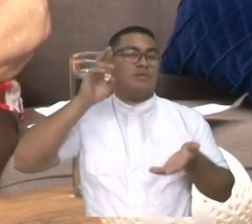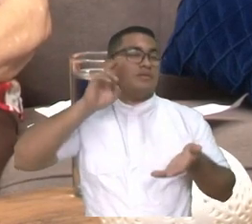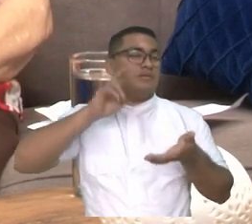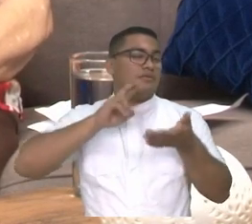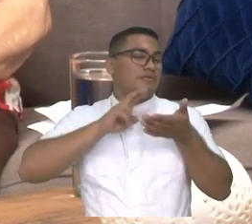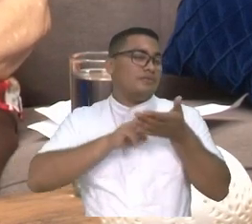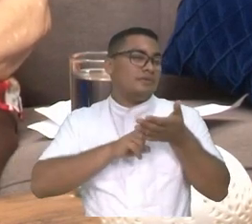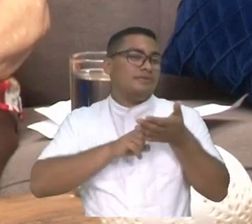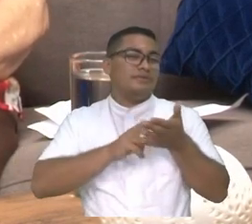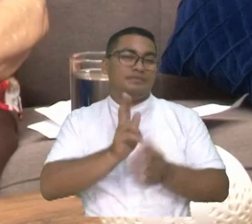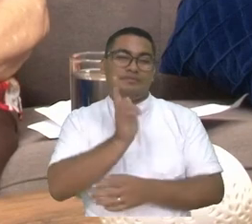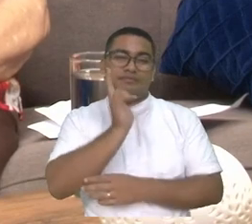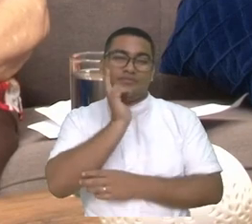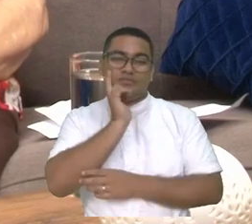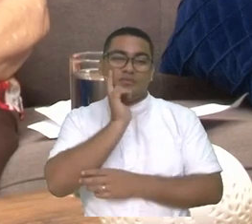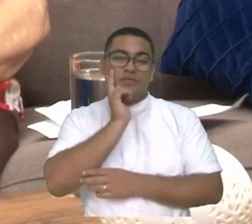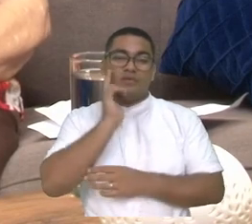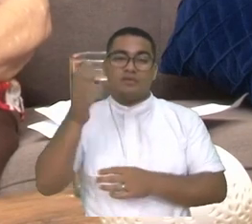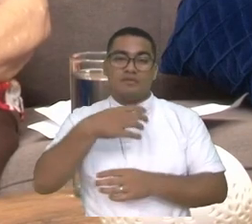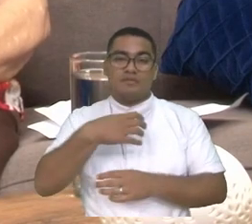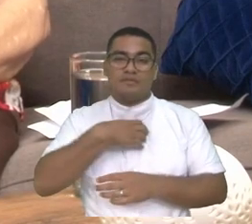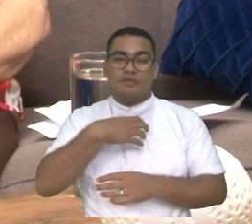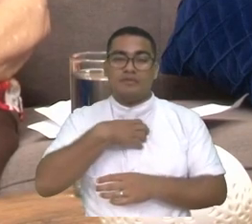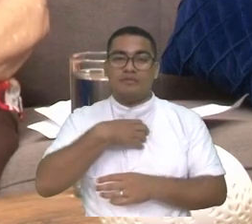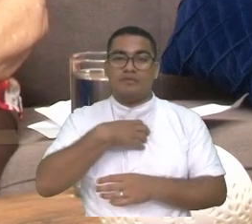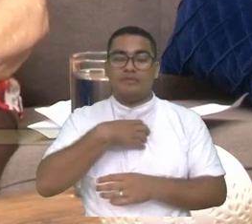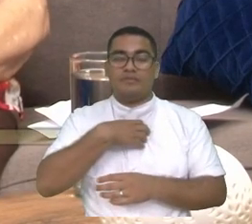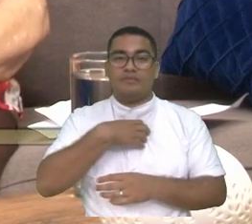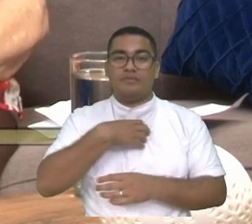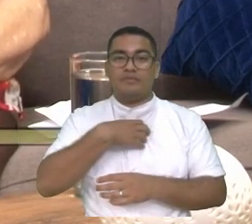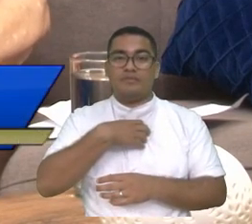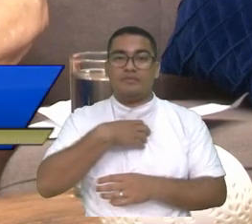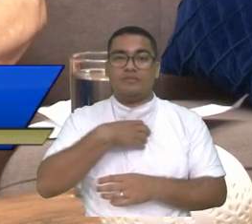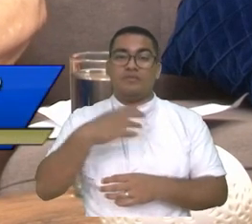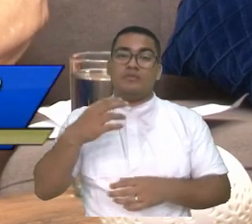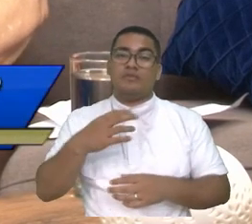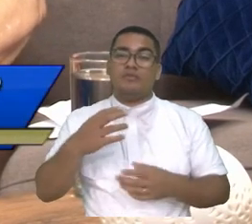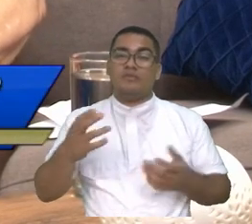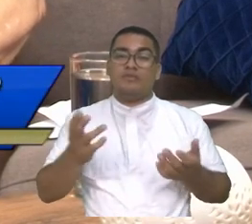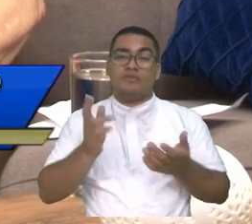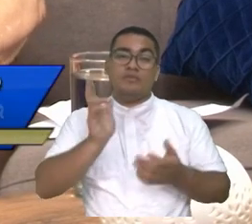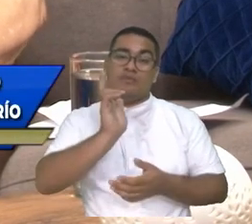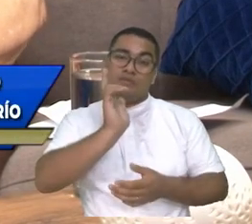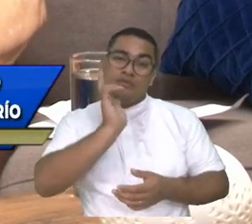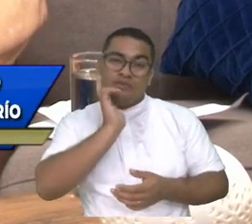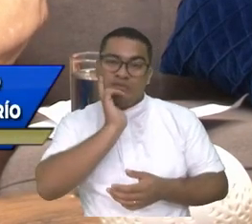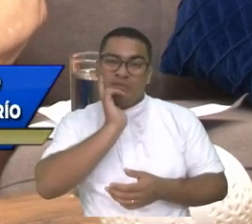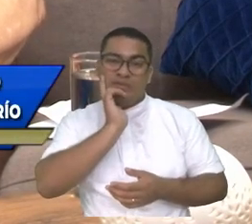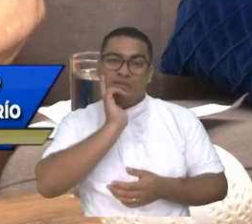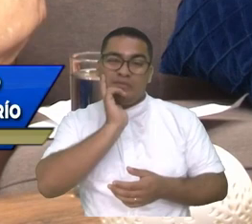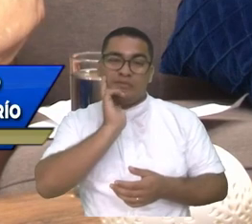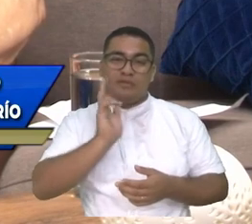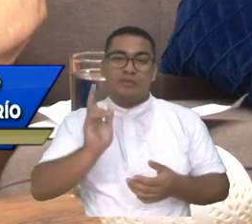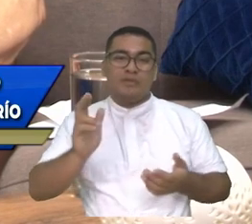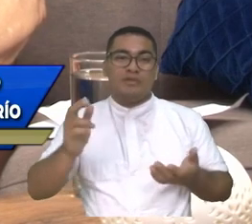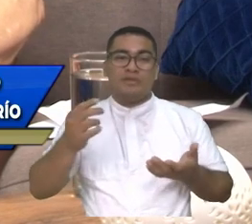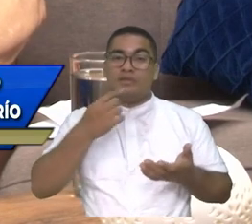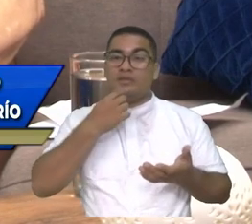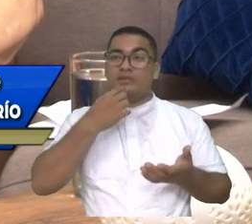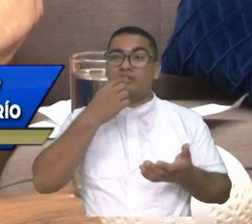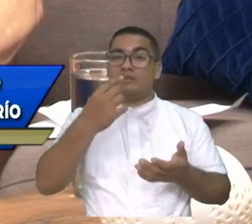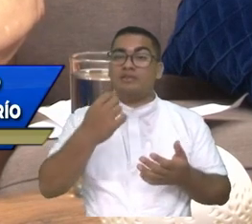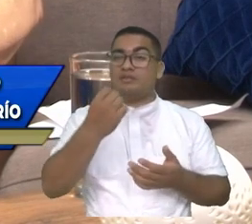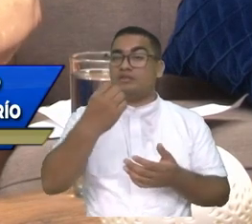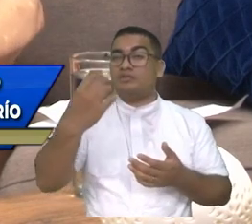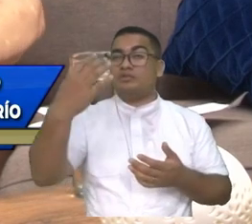espada. Solo él es Augusto, Darío, en cuyo imperio nunca se pone el